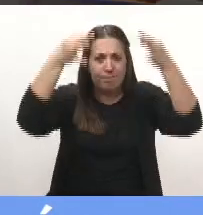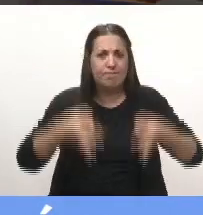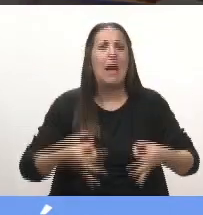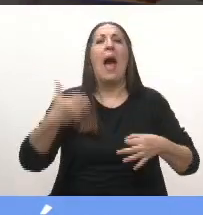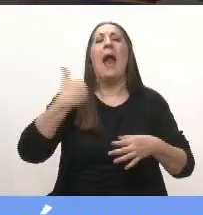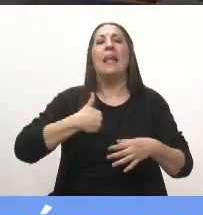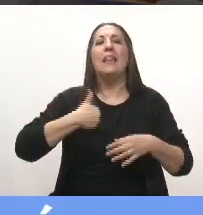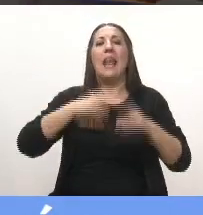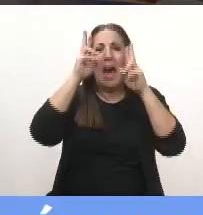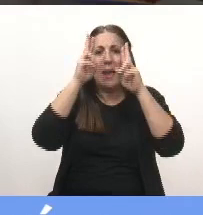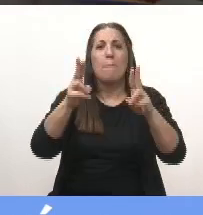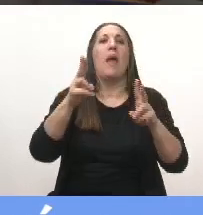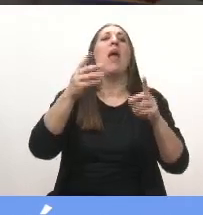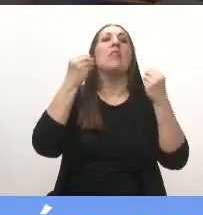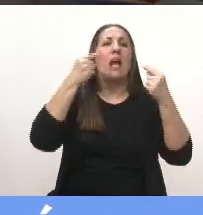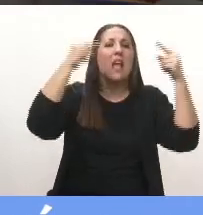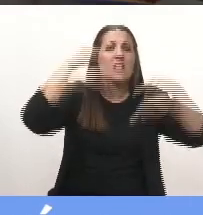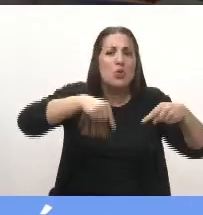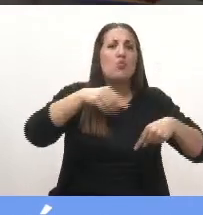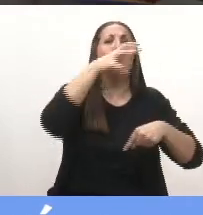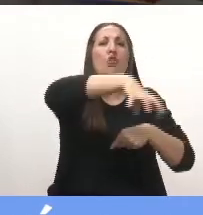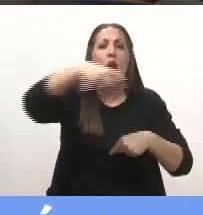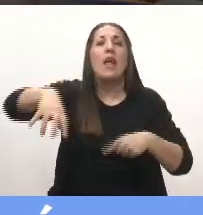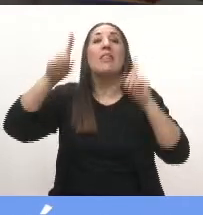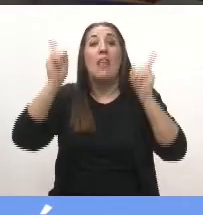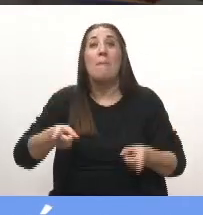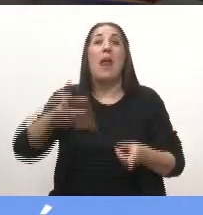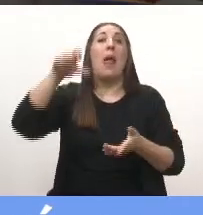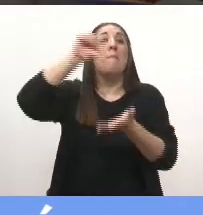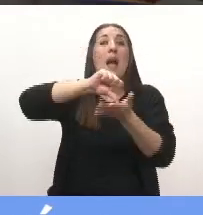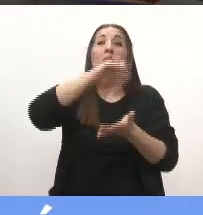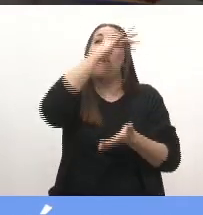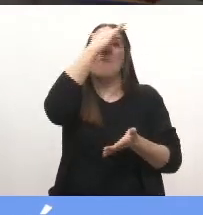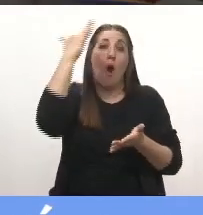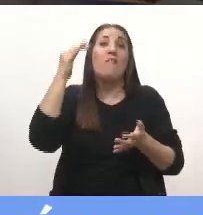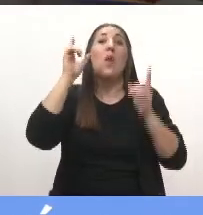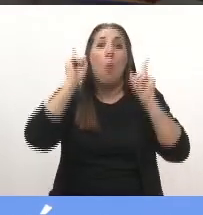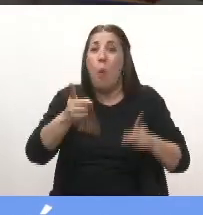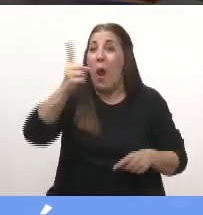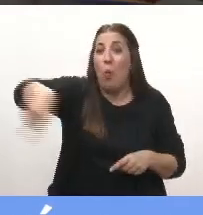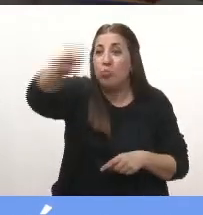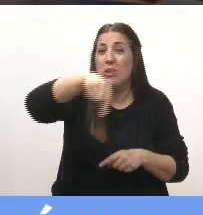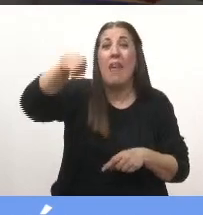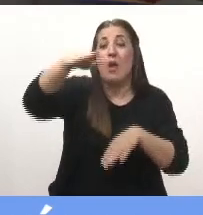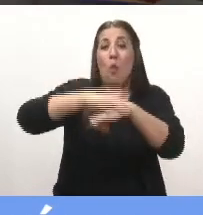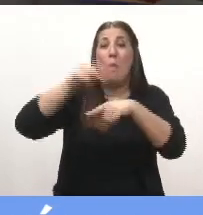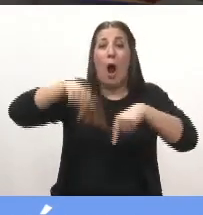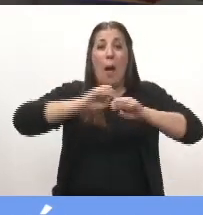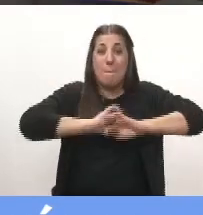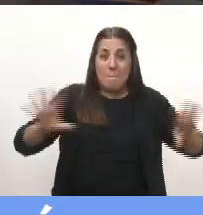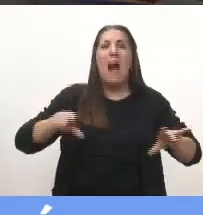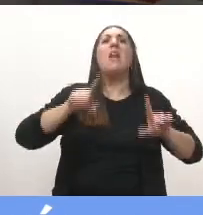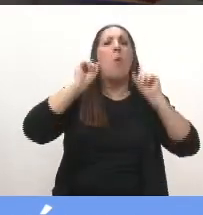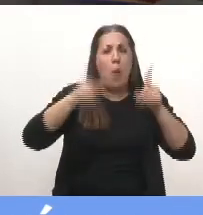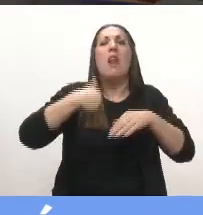Argentina va a respetar a las instituciones y el país por fin y pese a lo que ustedes están dejando empieza a crecer